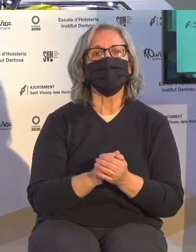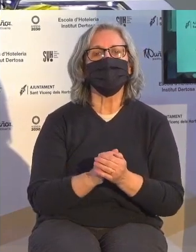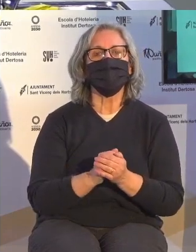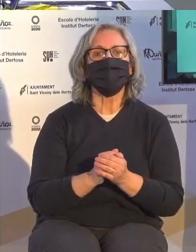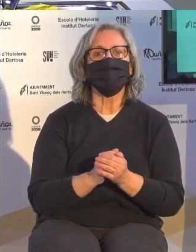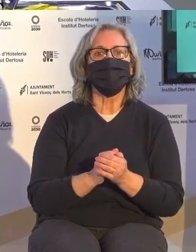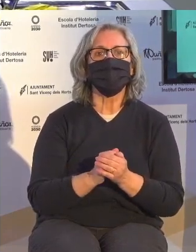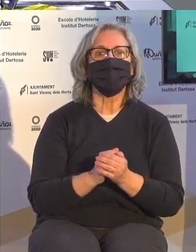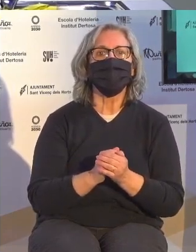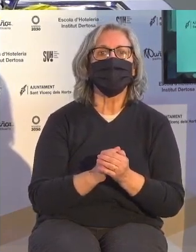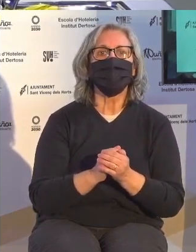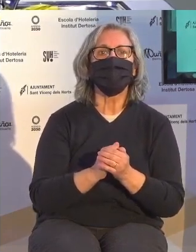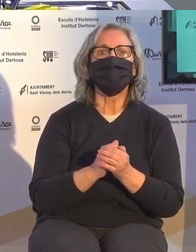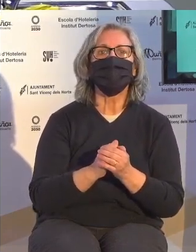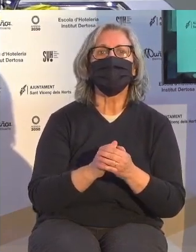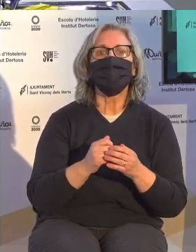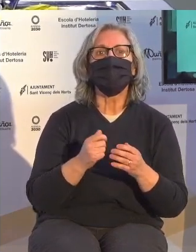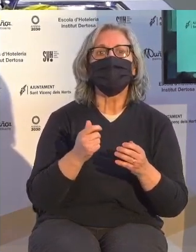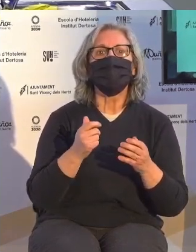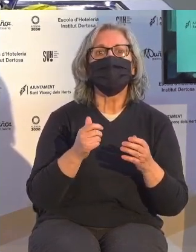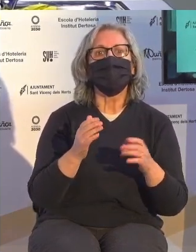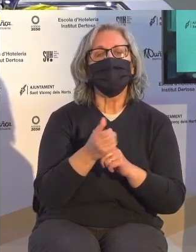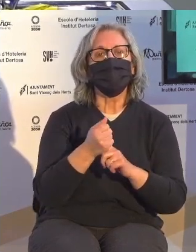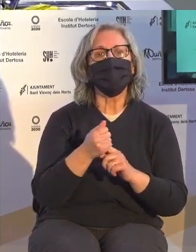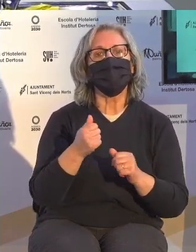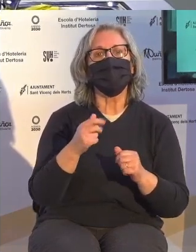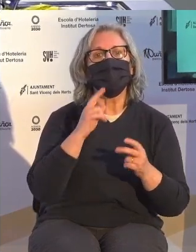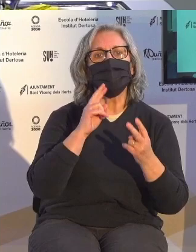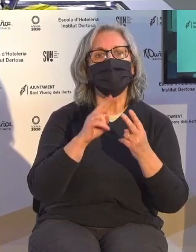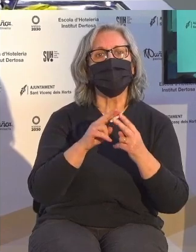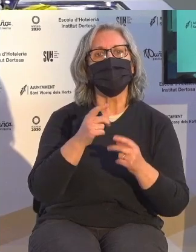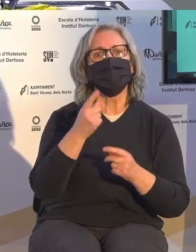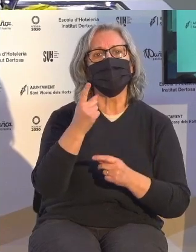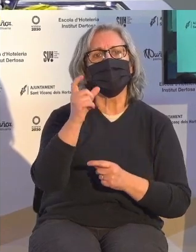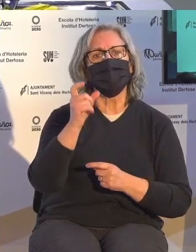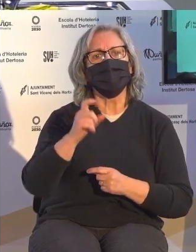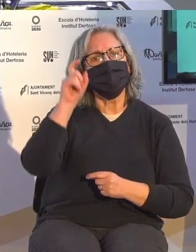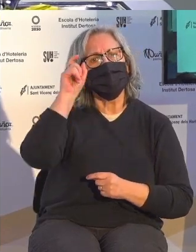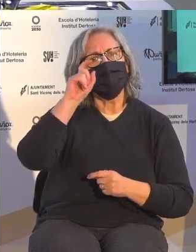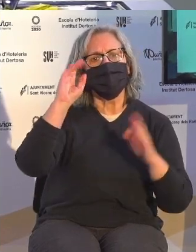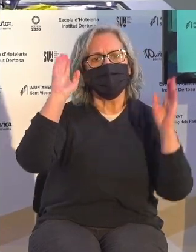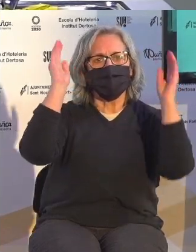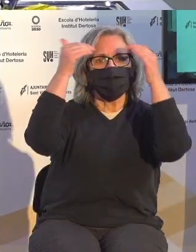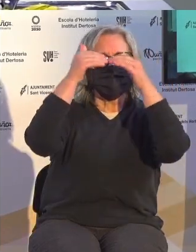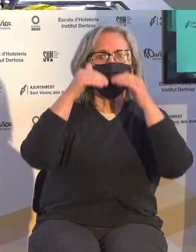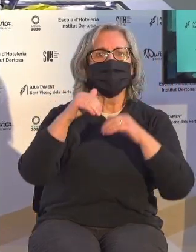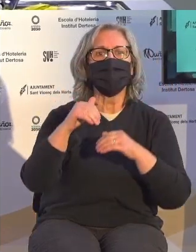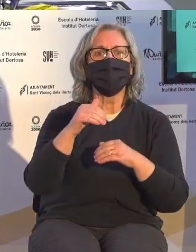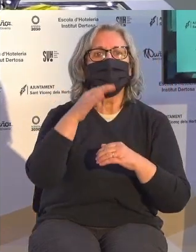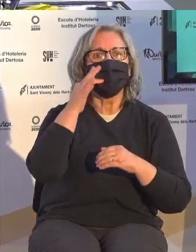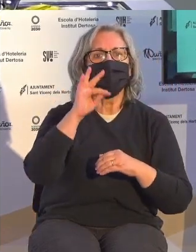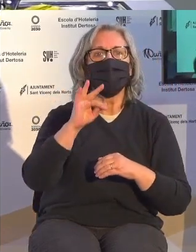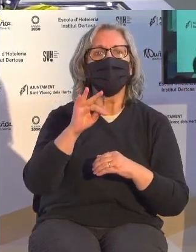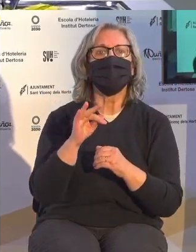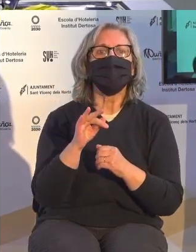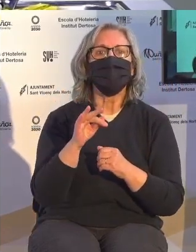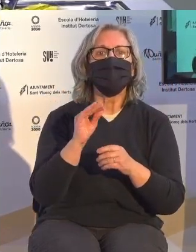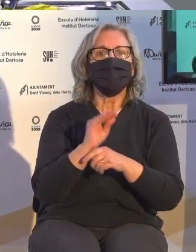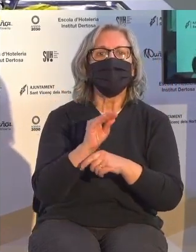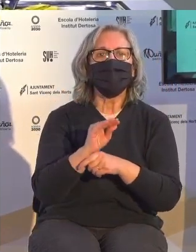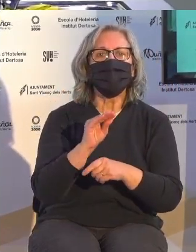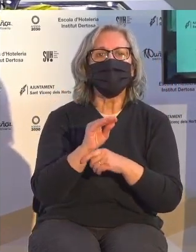ahí encontrado un ser francés que me destinado a la pastelería lo más interesante que cuando era un